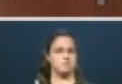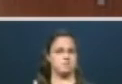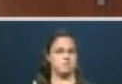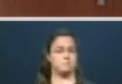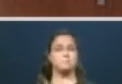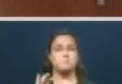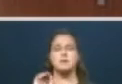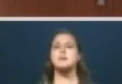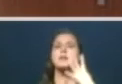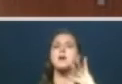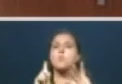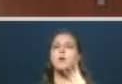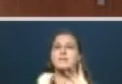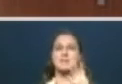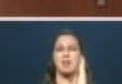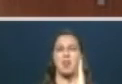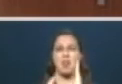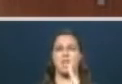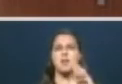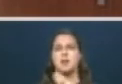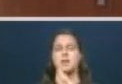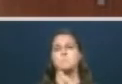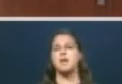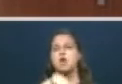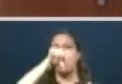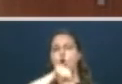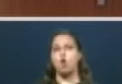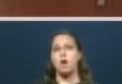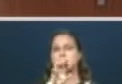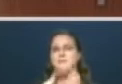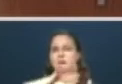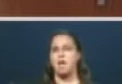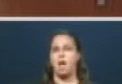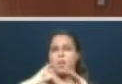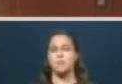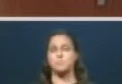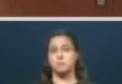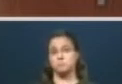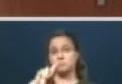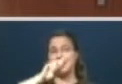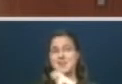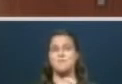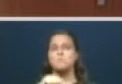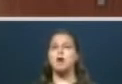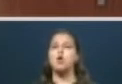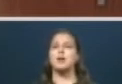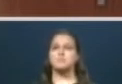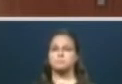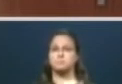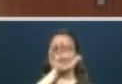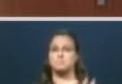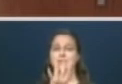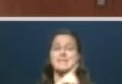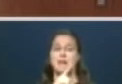la cuarta es la adecuación de la ley de régimen local de castilla y león' a la reforma local estatal y la tramitación como proyecto